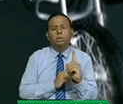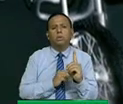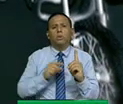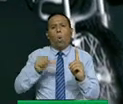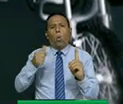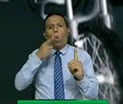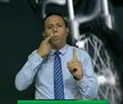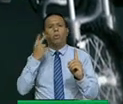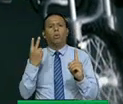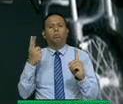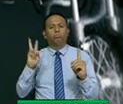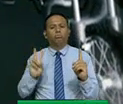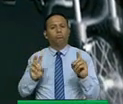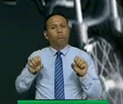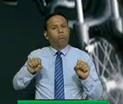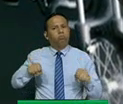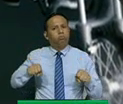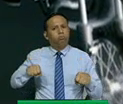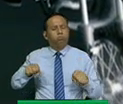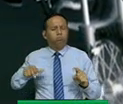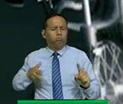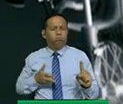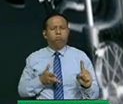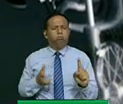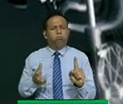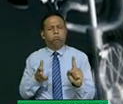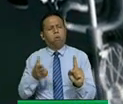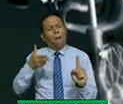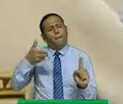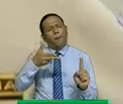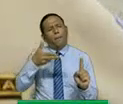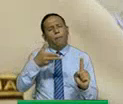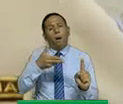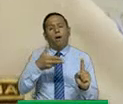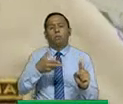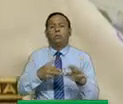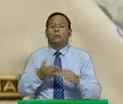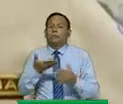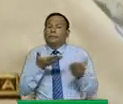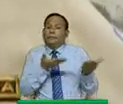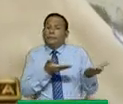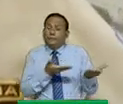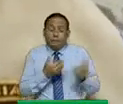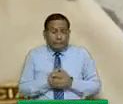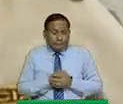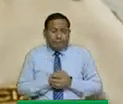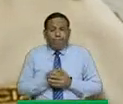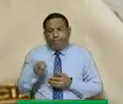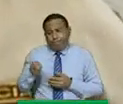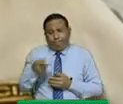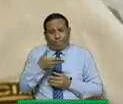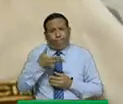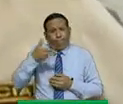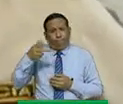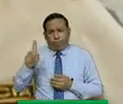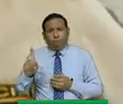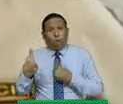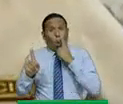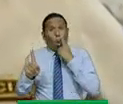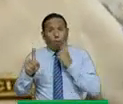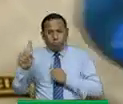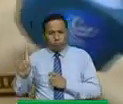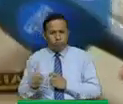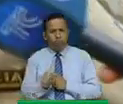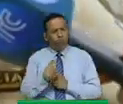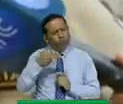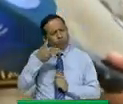que llegaron en una moto y le dispararon. Bajo el estilo sicariato, directamente bajó de la moto y descendió y propinó los disparos